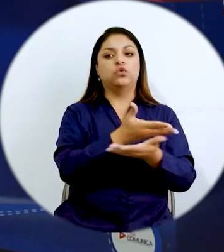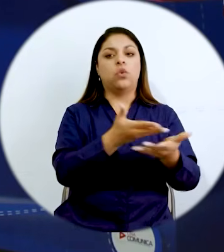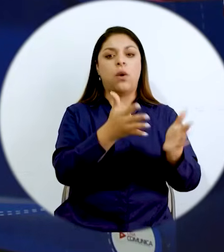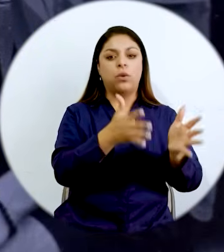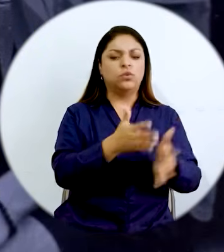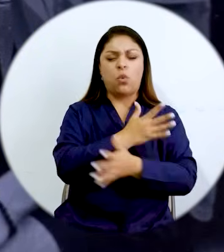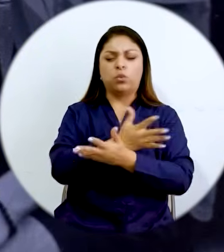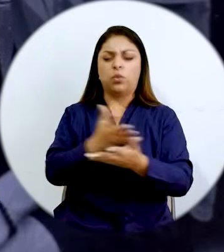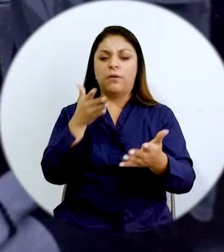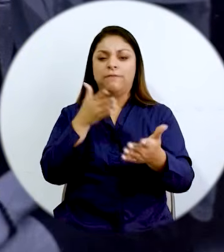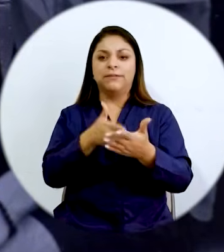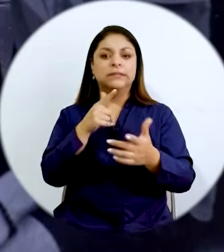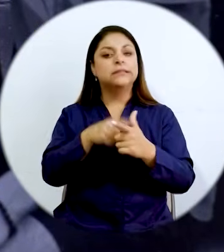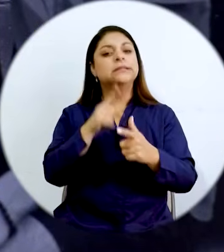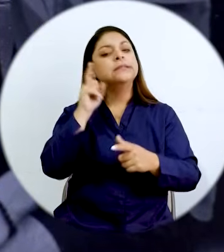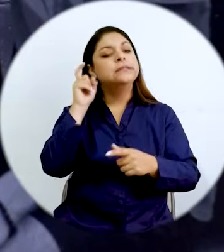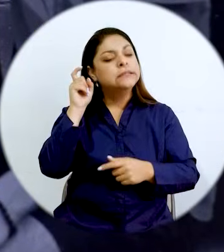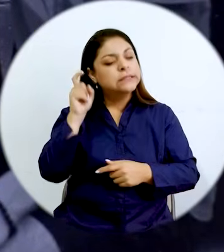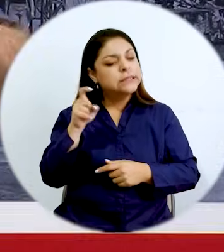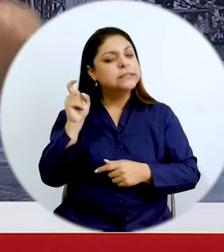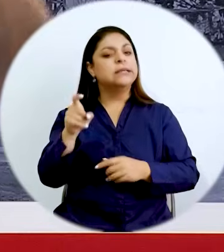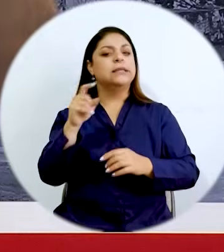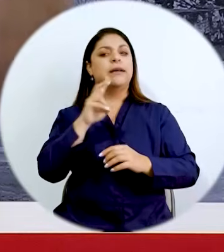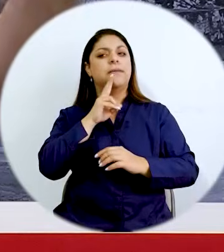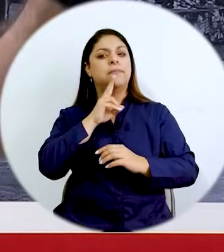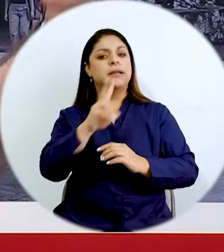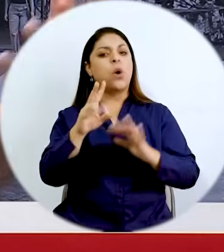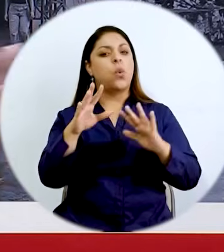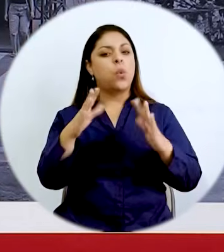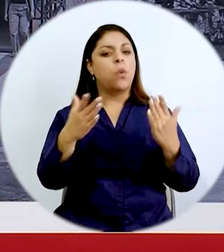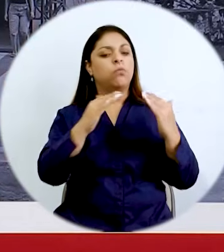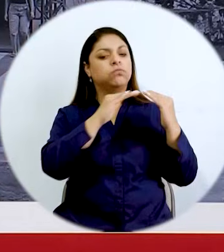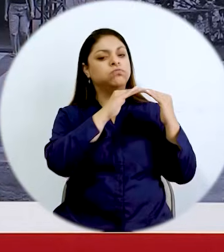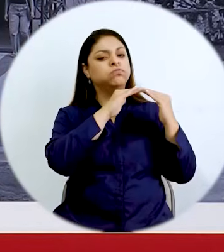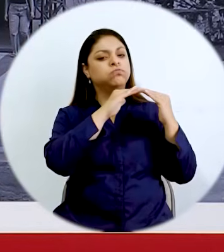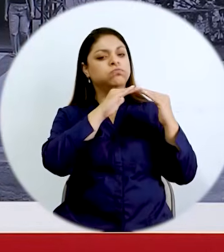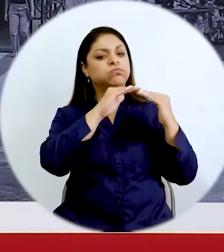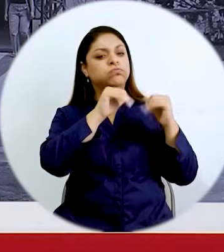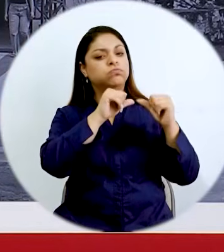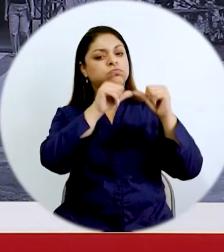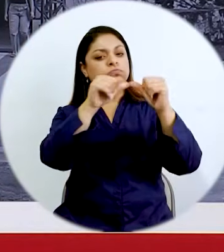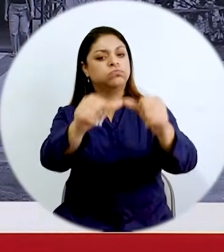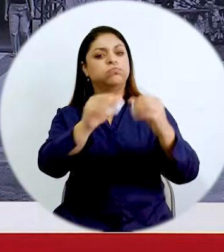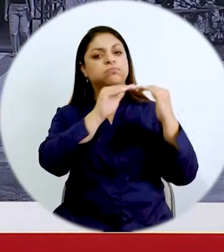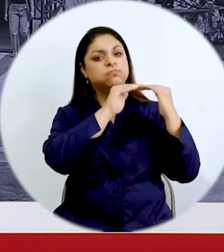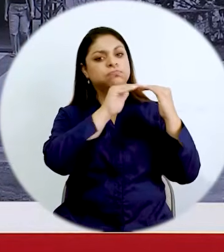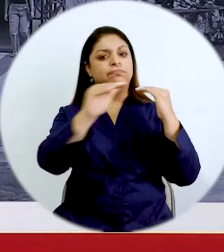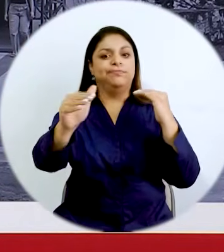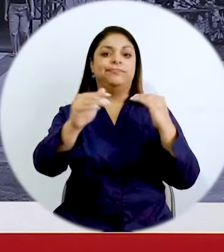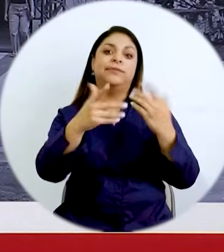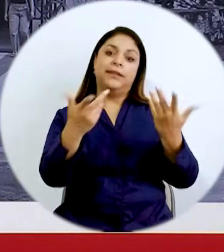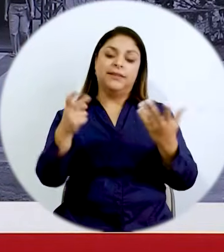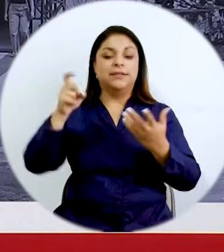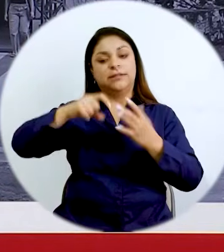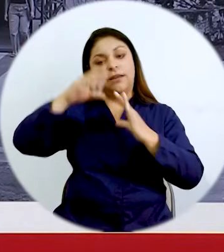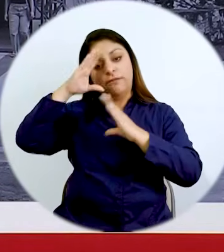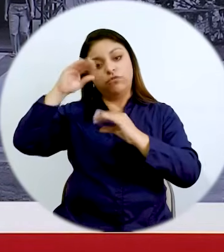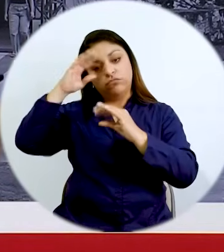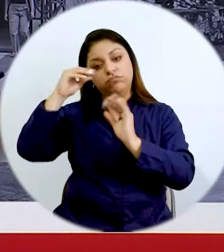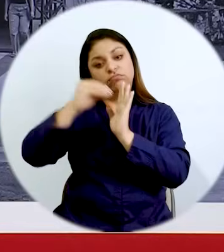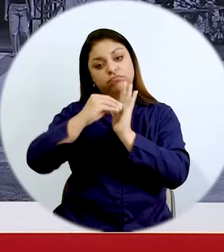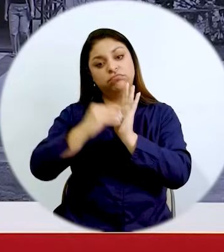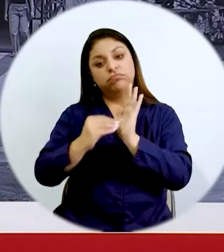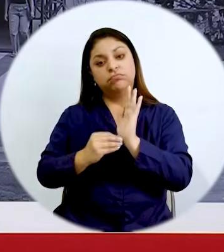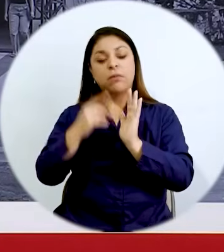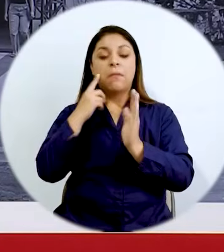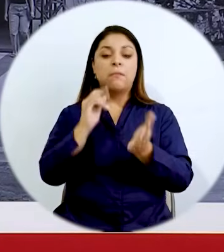estilo. Entonces, en realidad, el tema de la sostenibilidad, propiamente dicha, descansa mucho en los datos, y ahí es